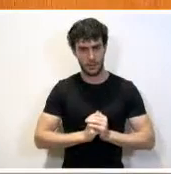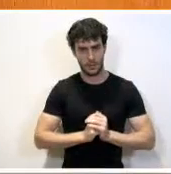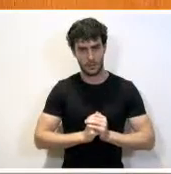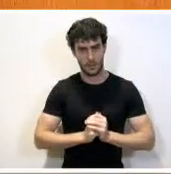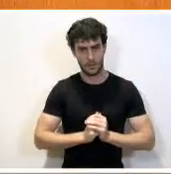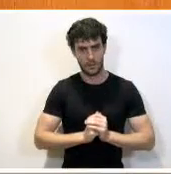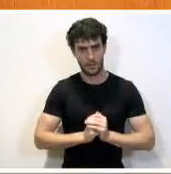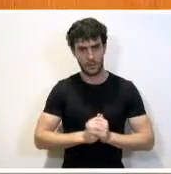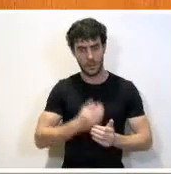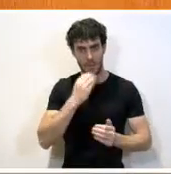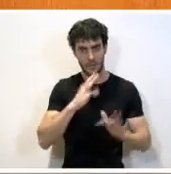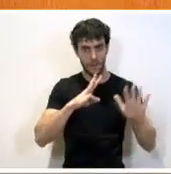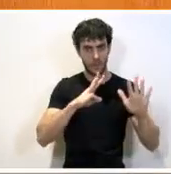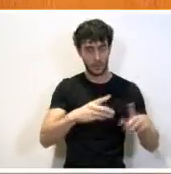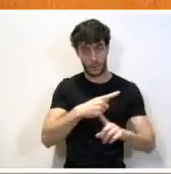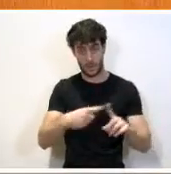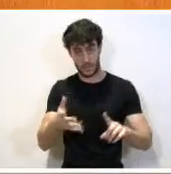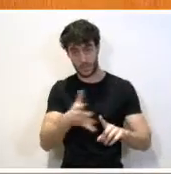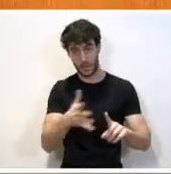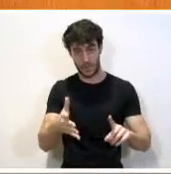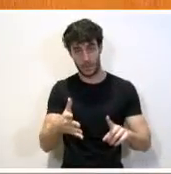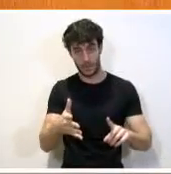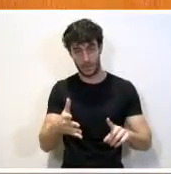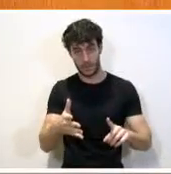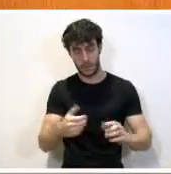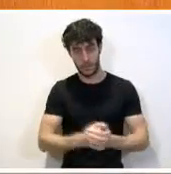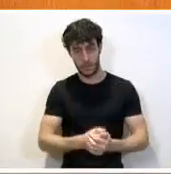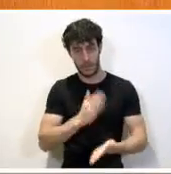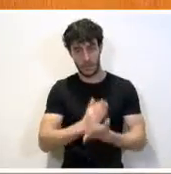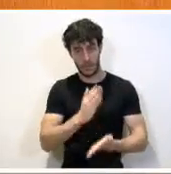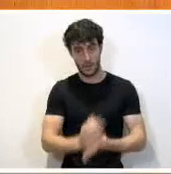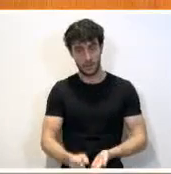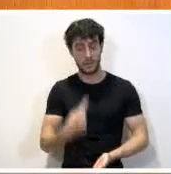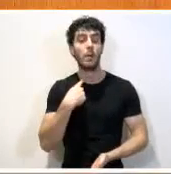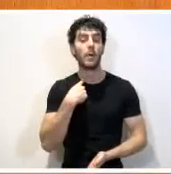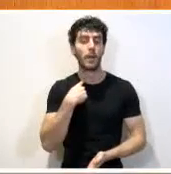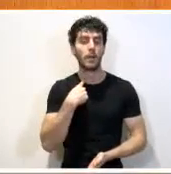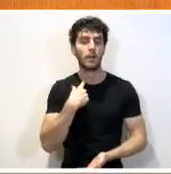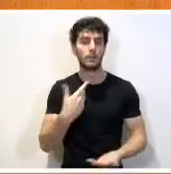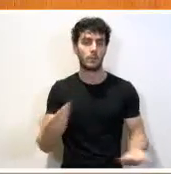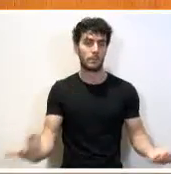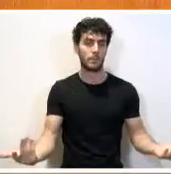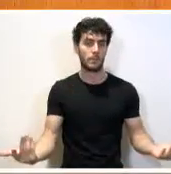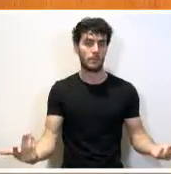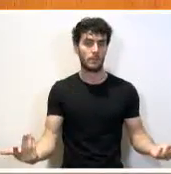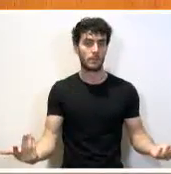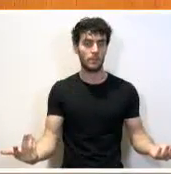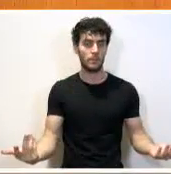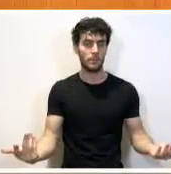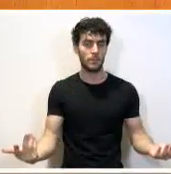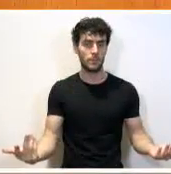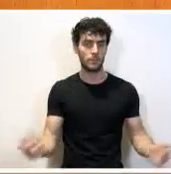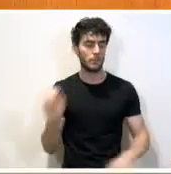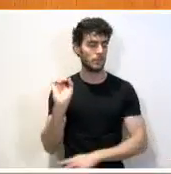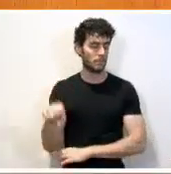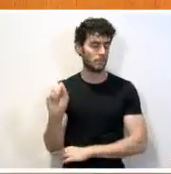¿Sabe usted que si llegan a las 8:24 pierden al menos la primera clase, verdad, señor Osés? Y ustedes a ellos no les dan